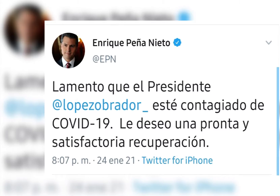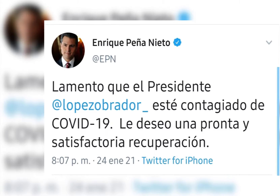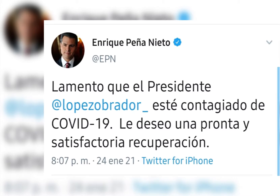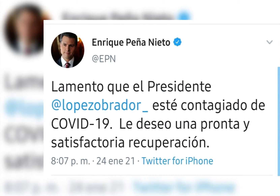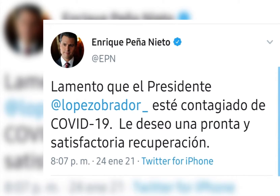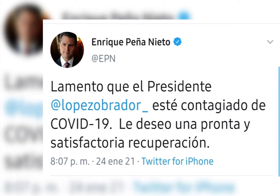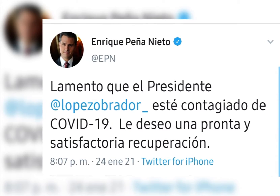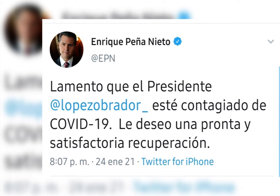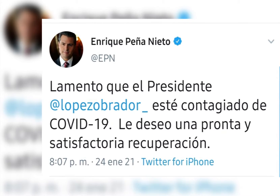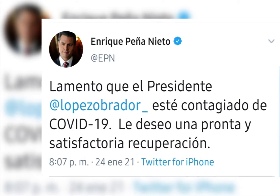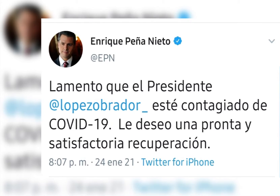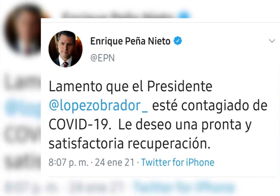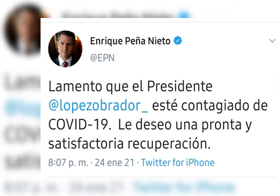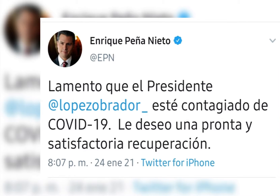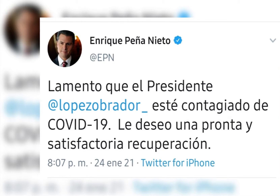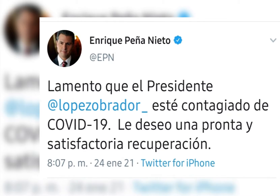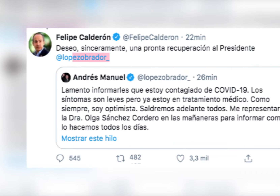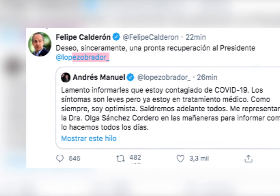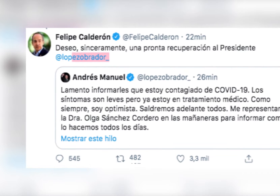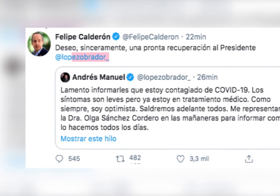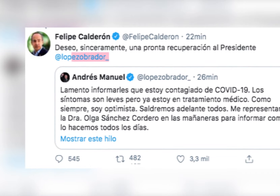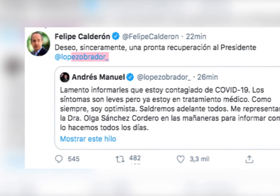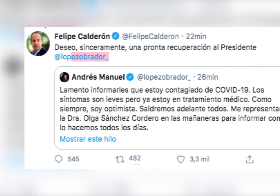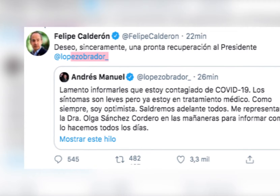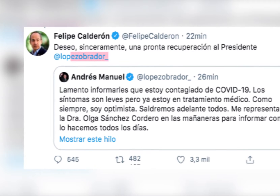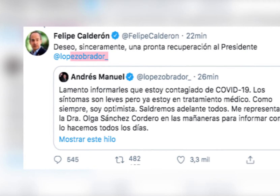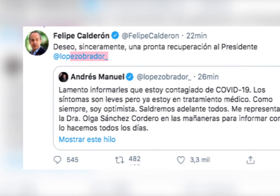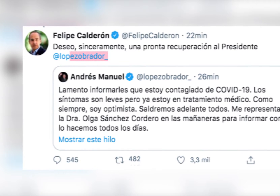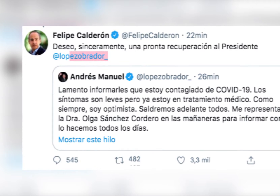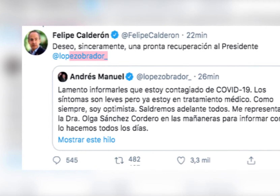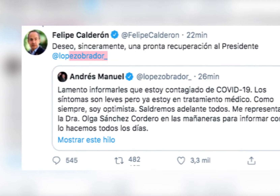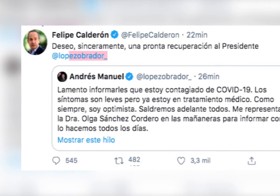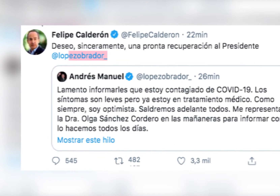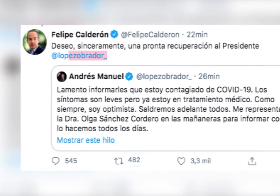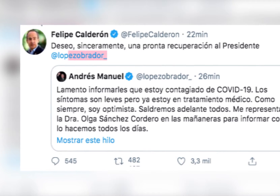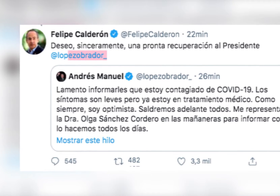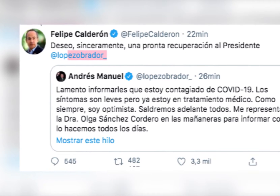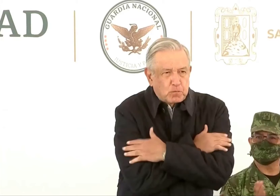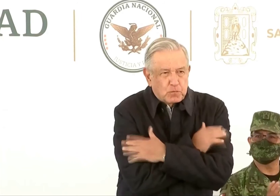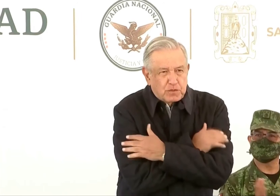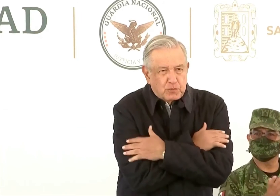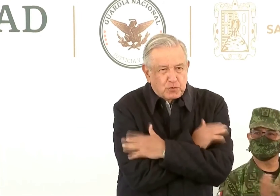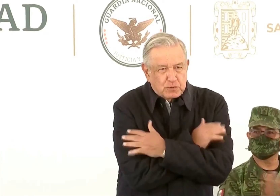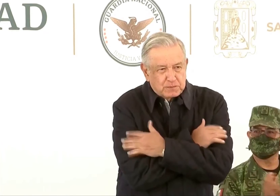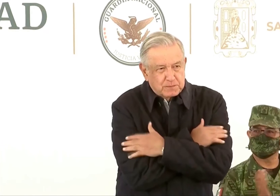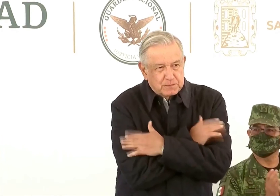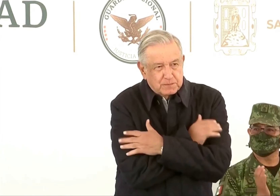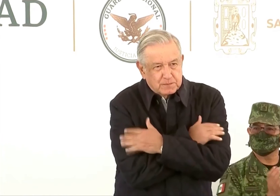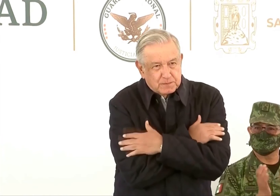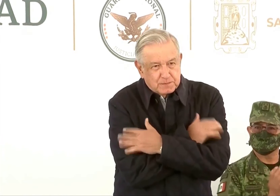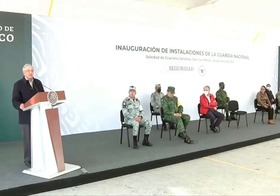mexicanos, Enrique Peña Nieto y Felipe Calderón. Cabe recordar que pese al alto número de contagios de COVID-19 en México,